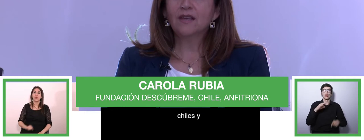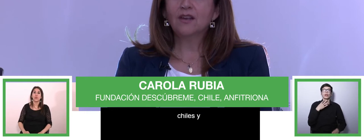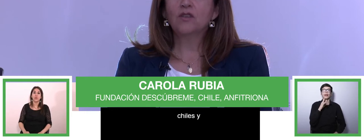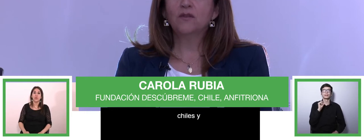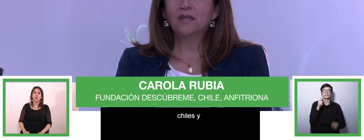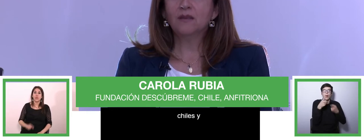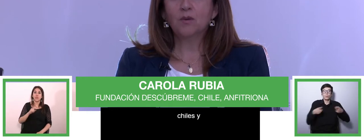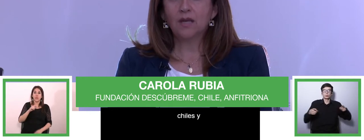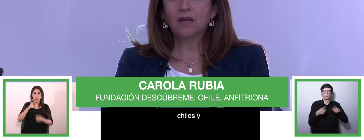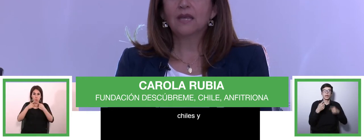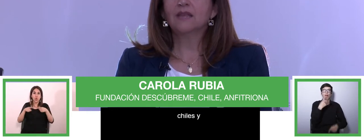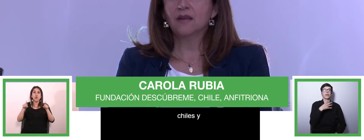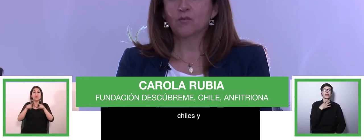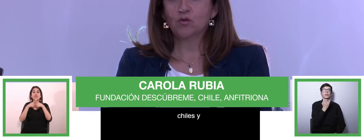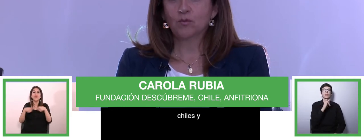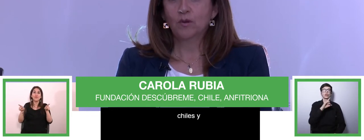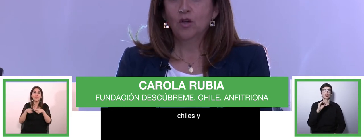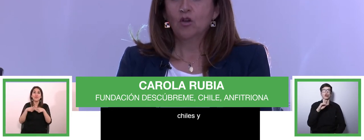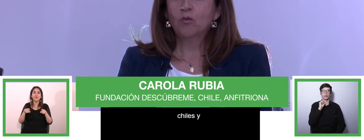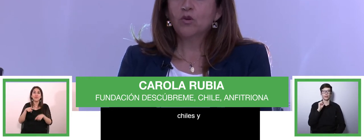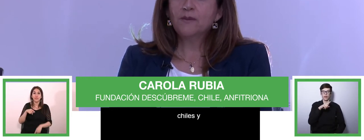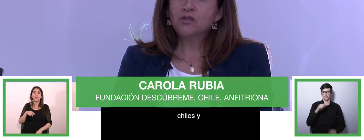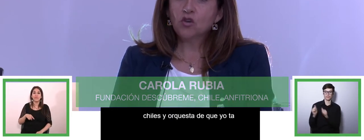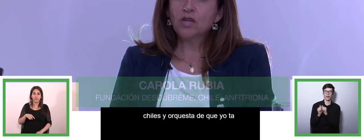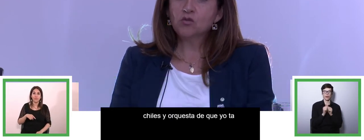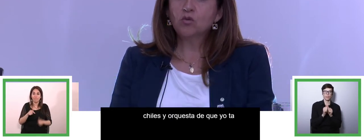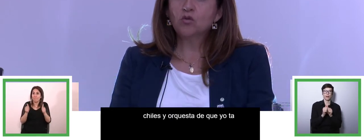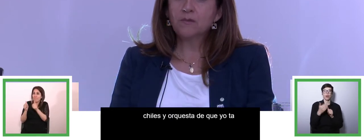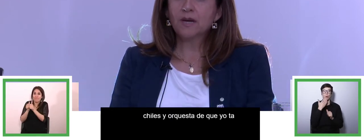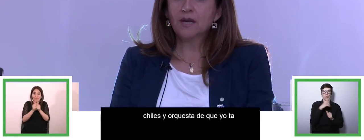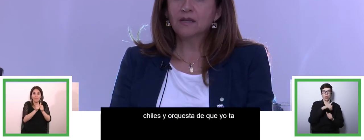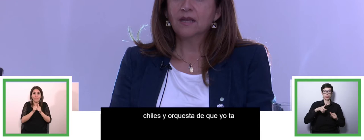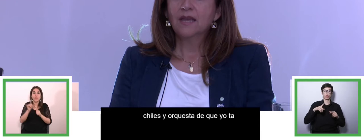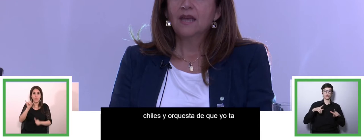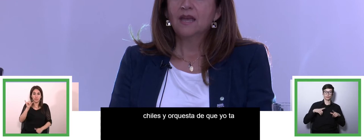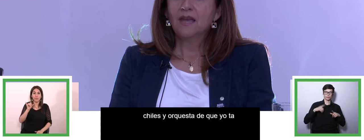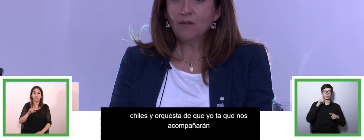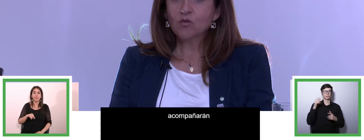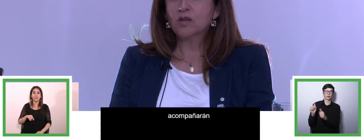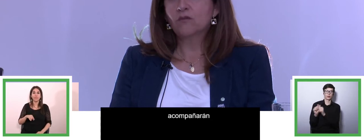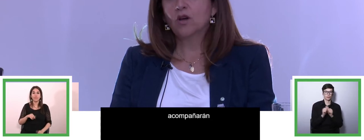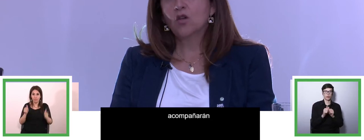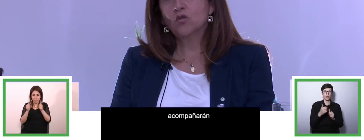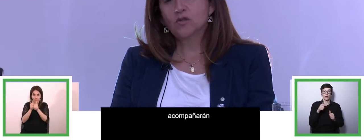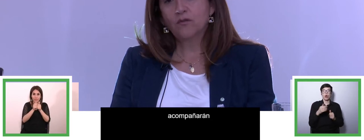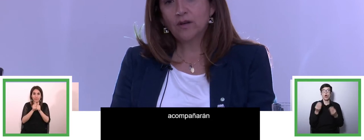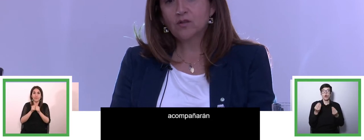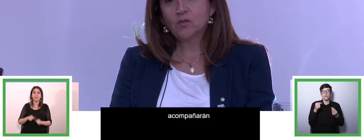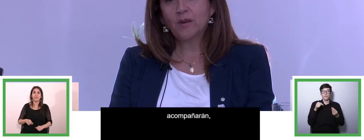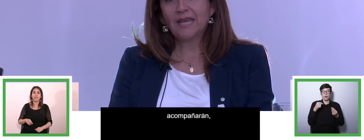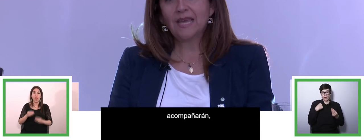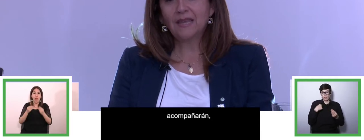durante los diferentes breaks que tendremos. Como nuestra misión es un mundo sin barrera, hemos enfocado nuestros